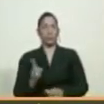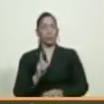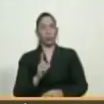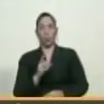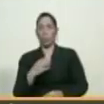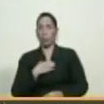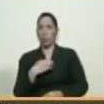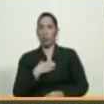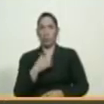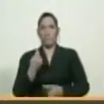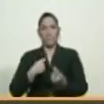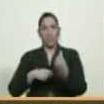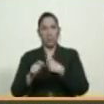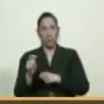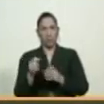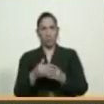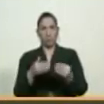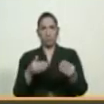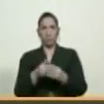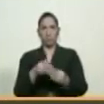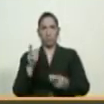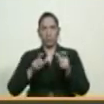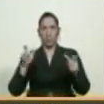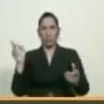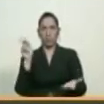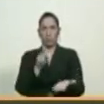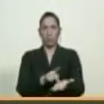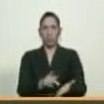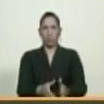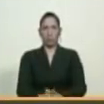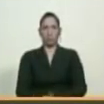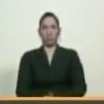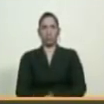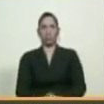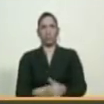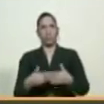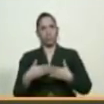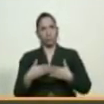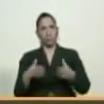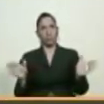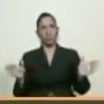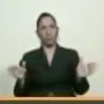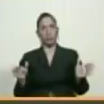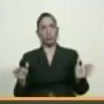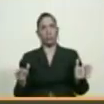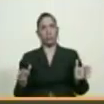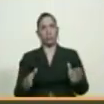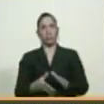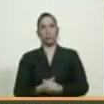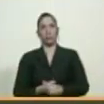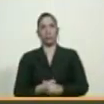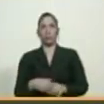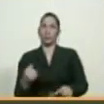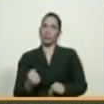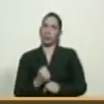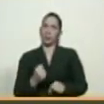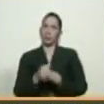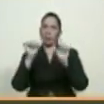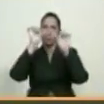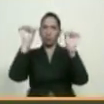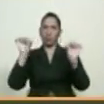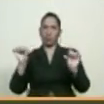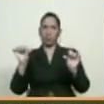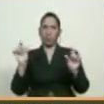vender divisas a las personas que asisten. Se ampliará la membresía de los bancos que puedan trabajar en el sistema cambiario.